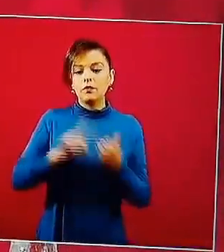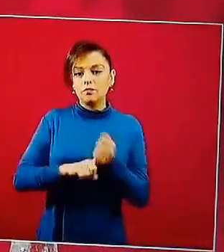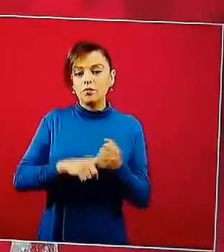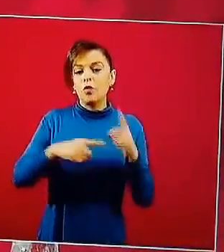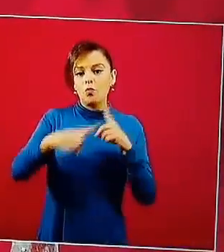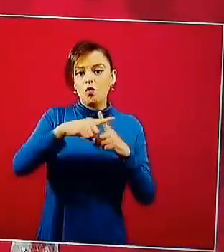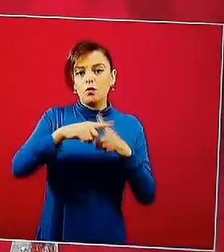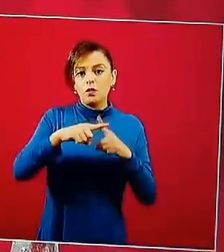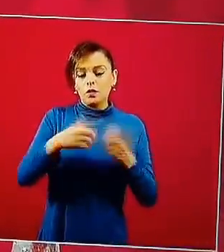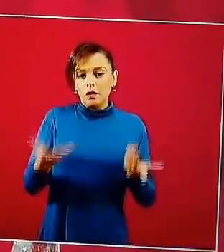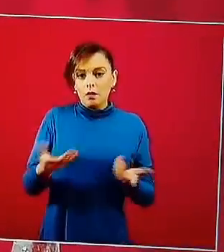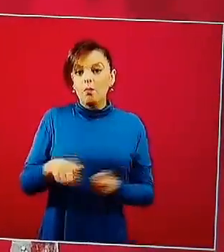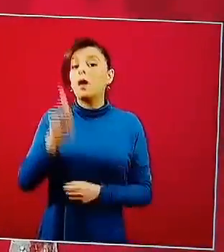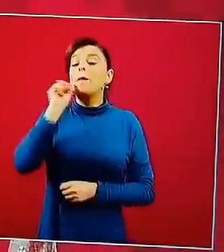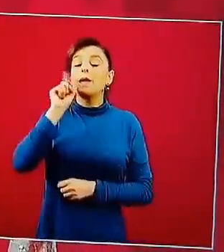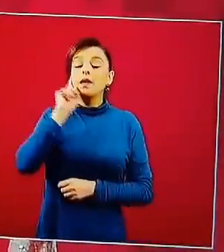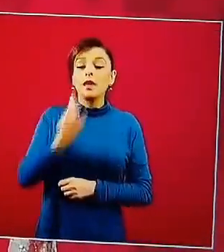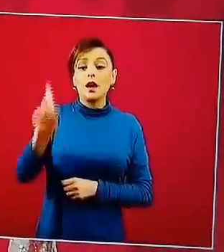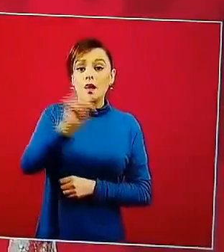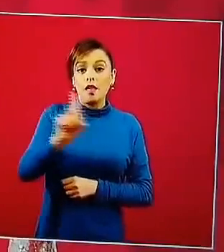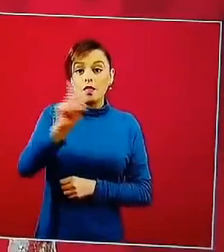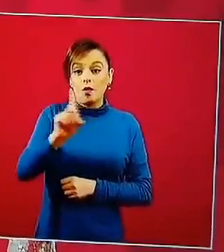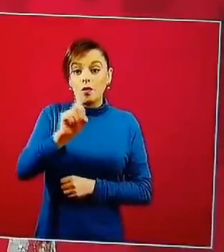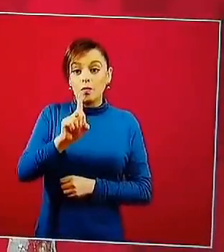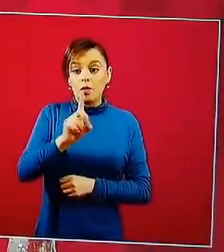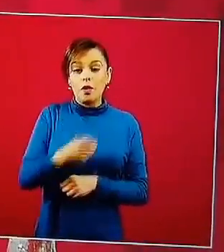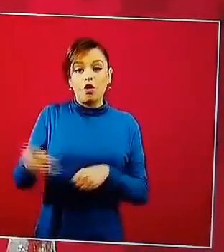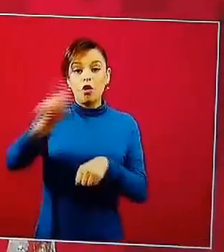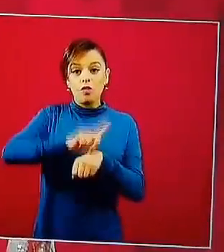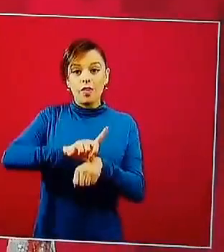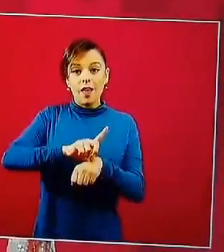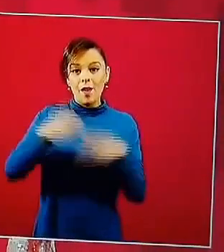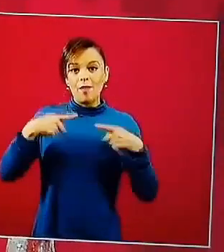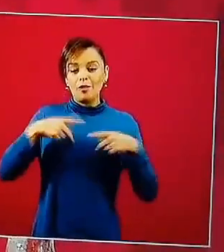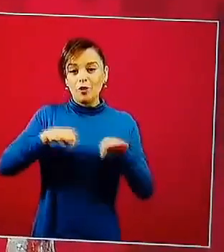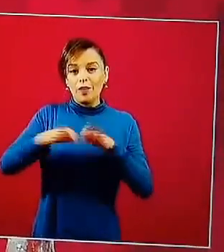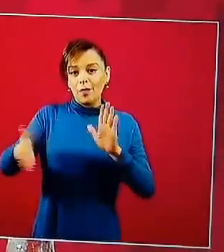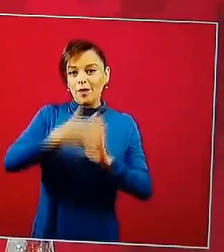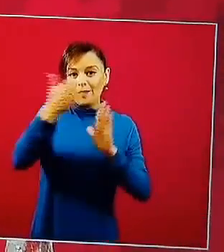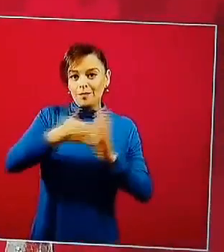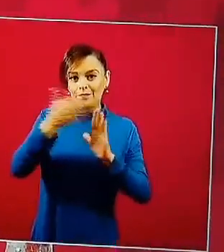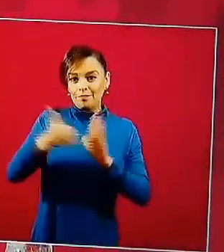domingo explicaremos, mañana es 3 de mayo, Día de los Albañiles, explicaremos la